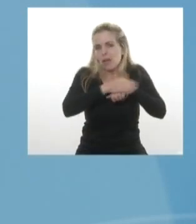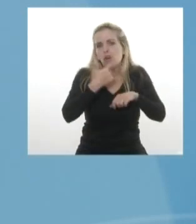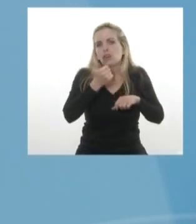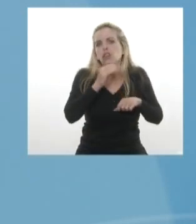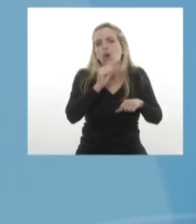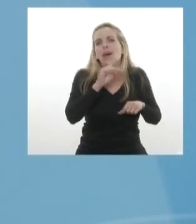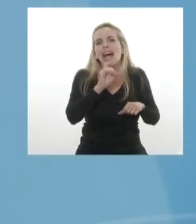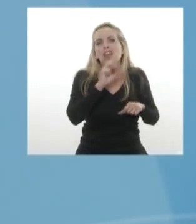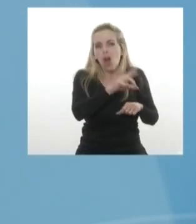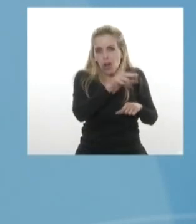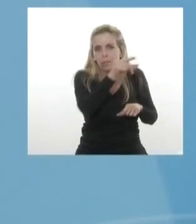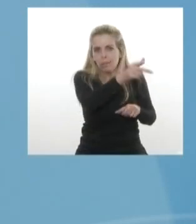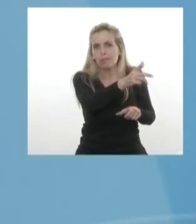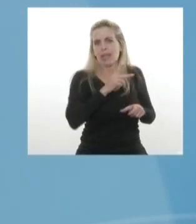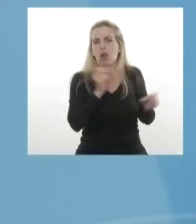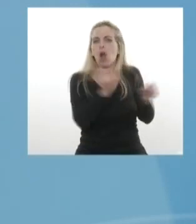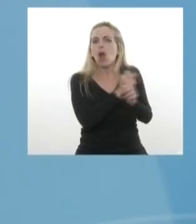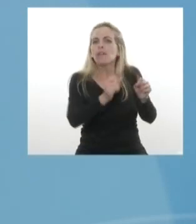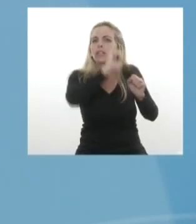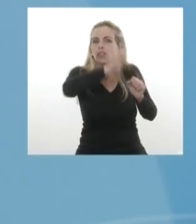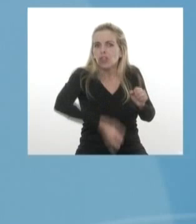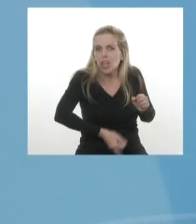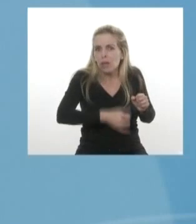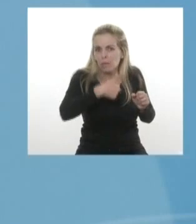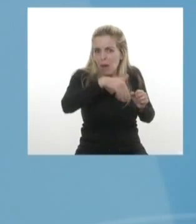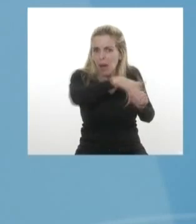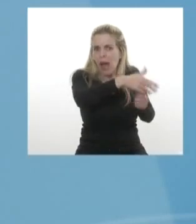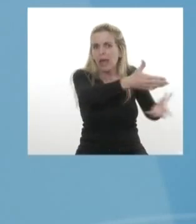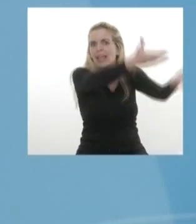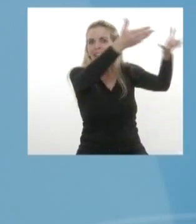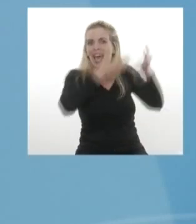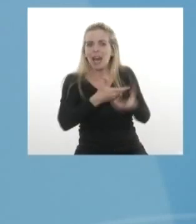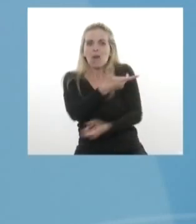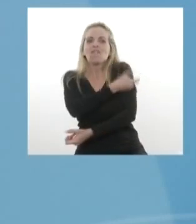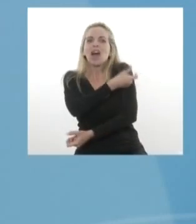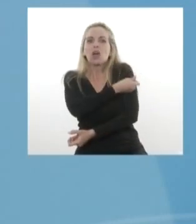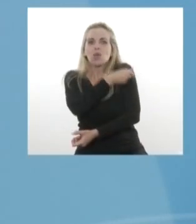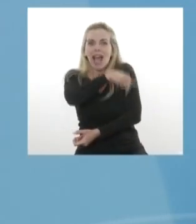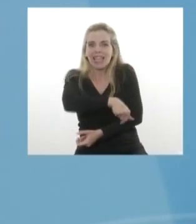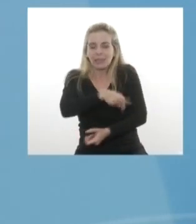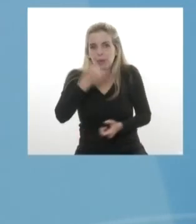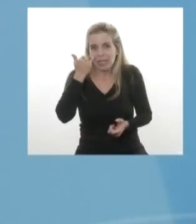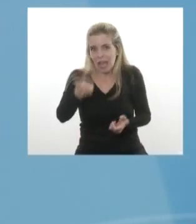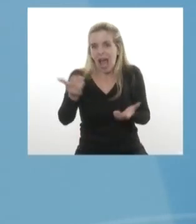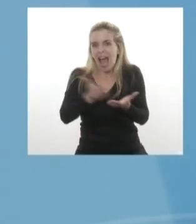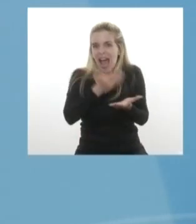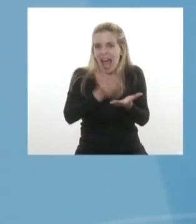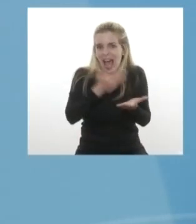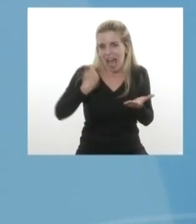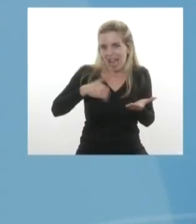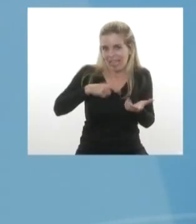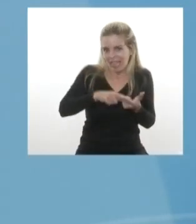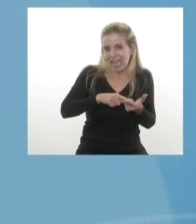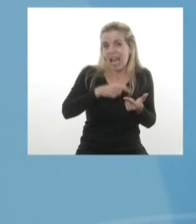Obrador, y me confirmó el pronto envío de gran cantidad de vacunas de las que hemos producido entre ambos países con AstraZeneca.